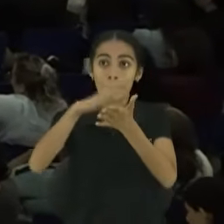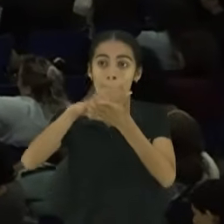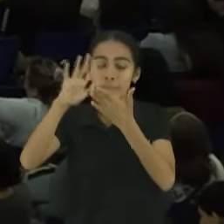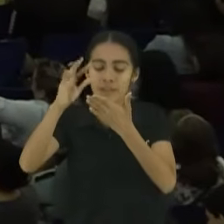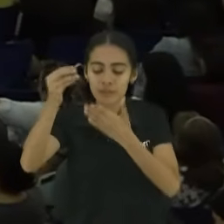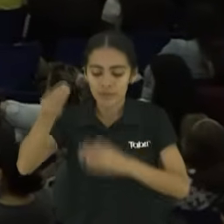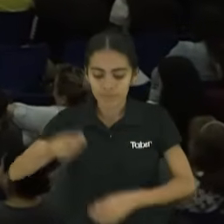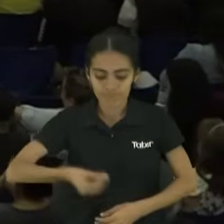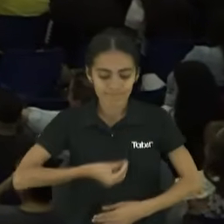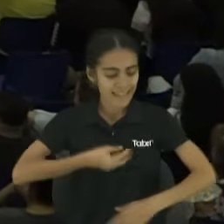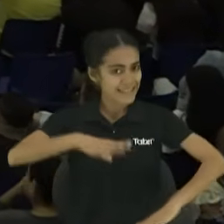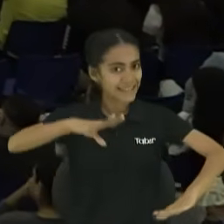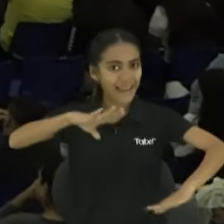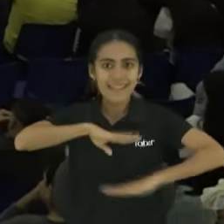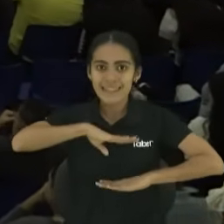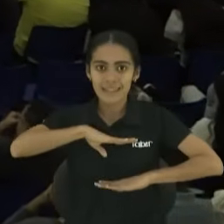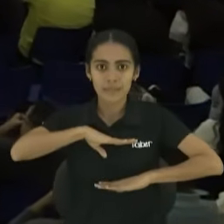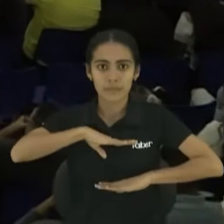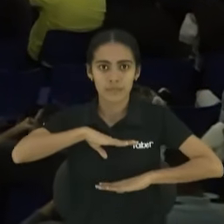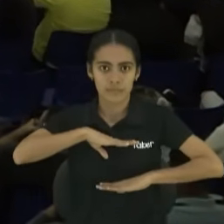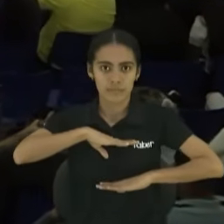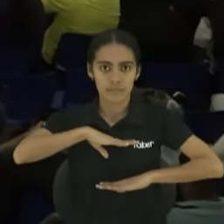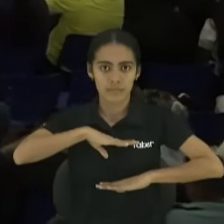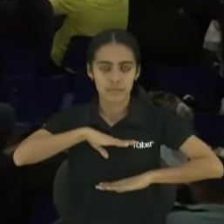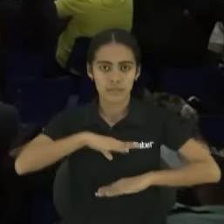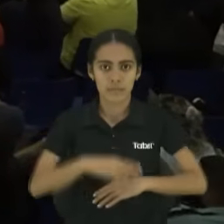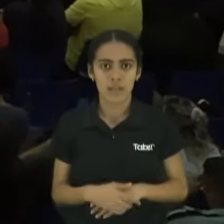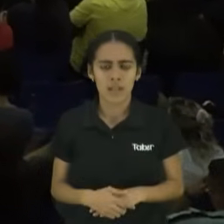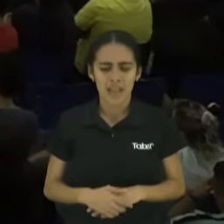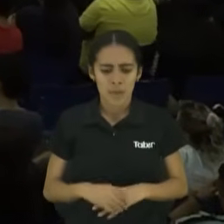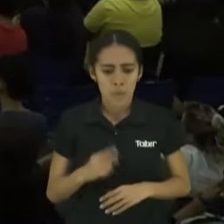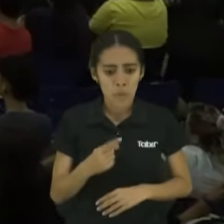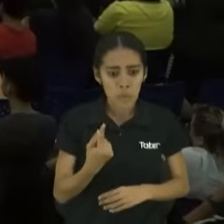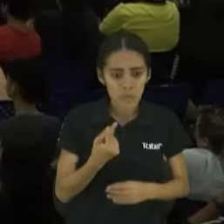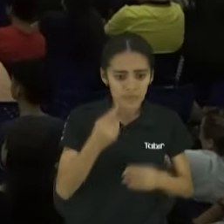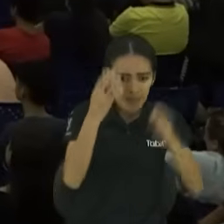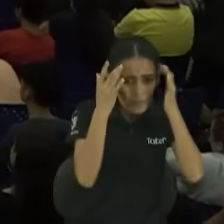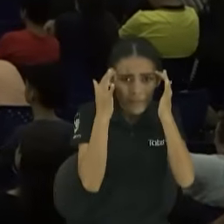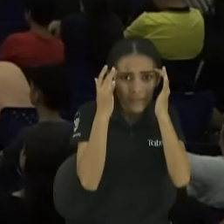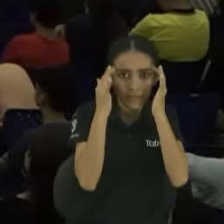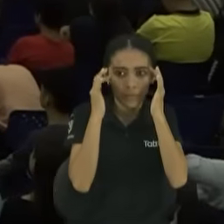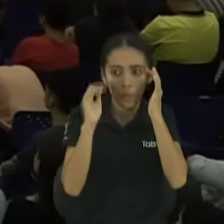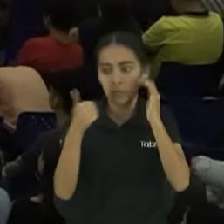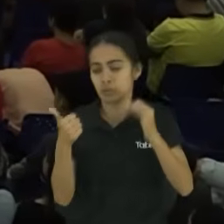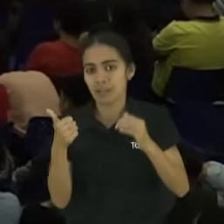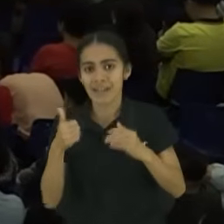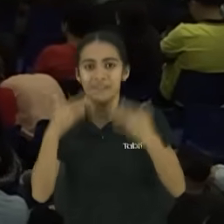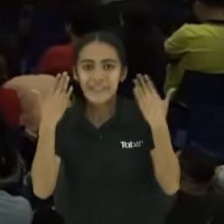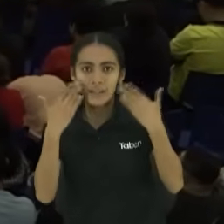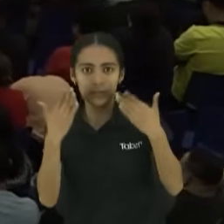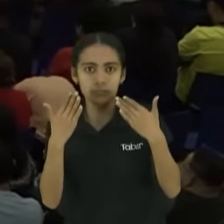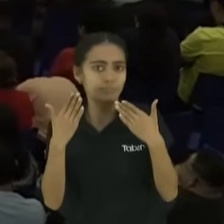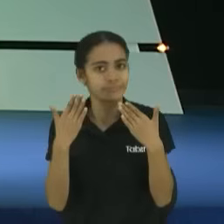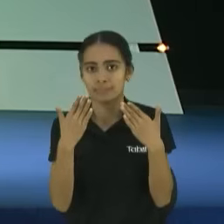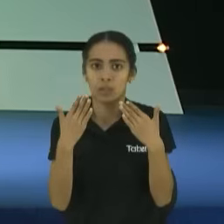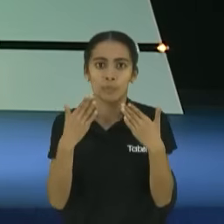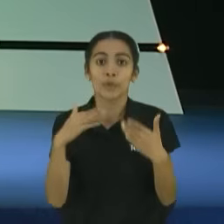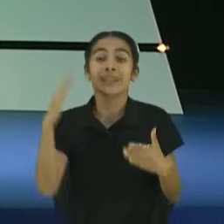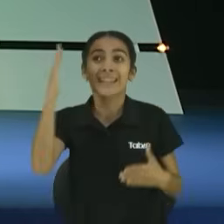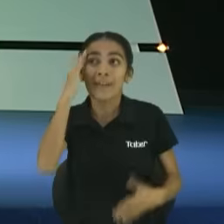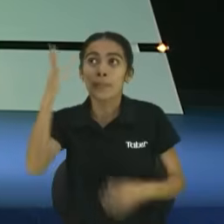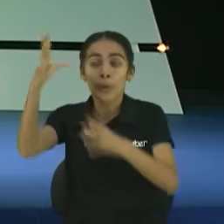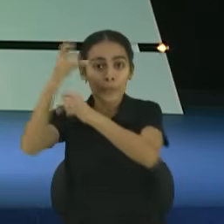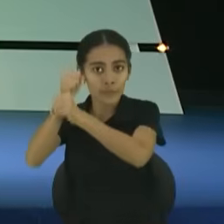pleno. No amanezco un día afligido y otro día bien contento. Es pleno, yo sé en quién he confiado. El Espíritu